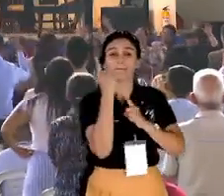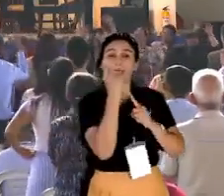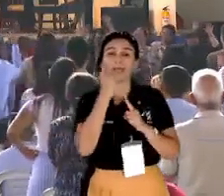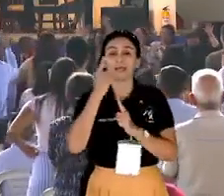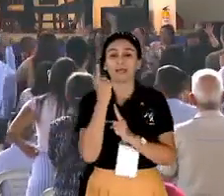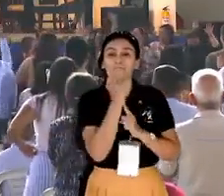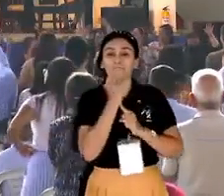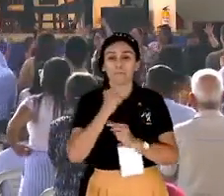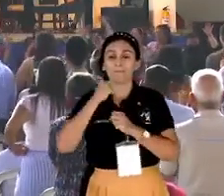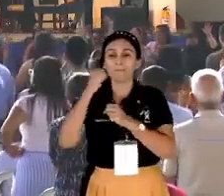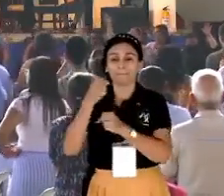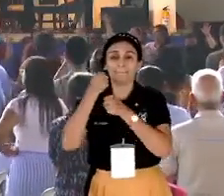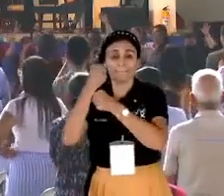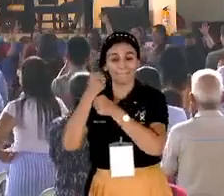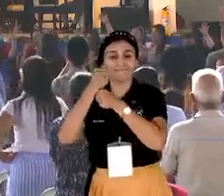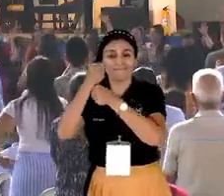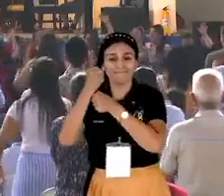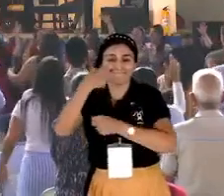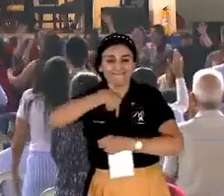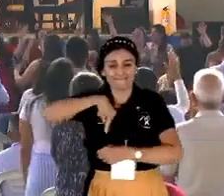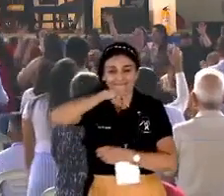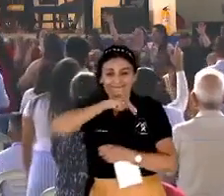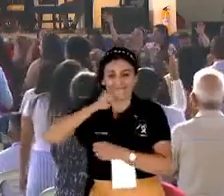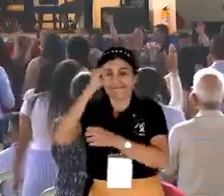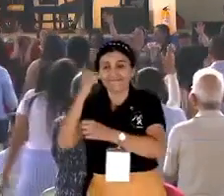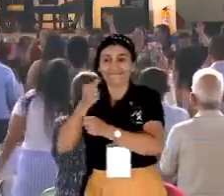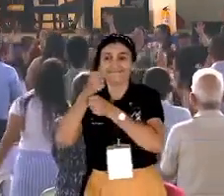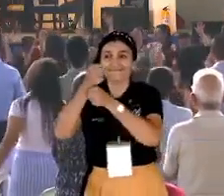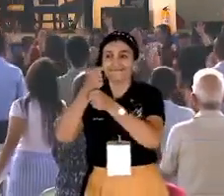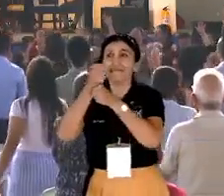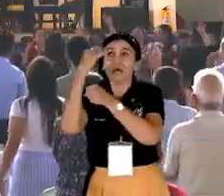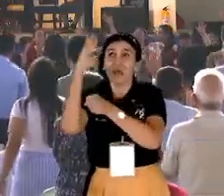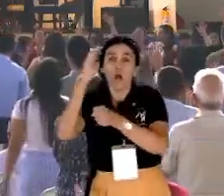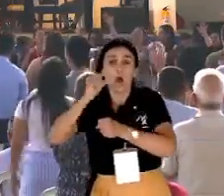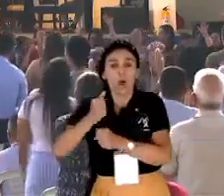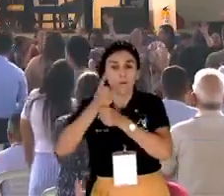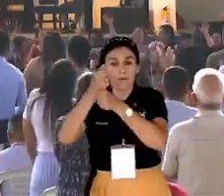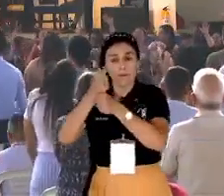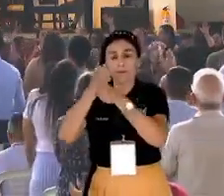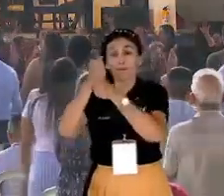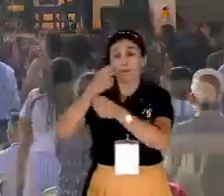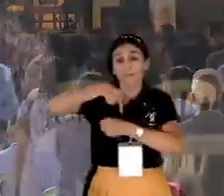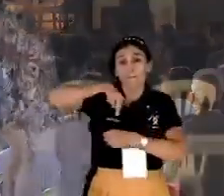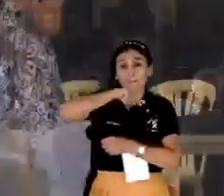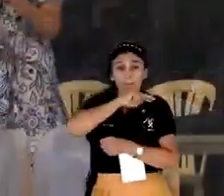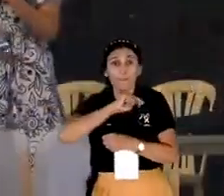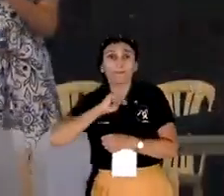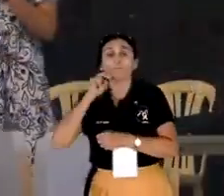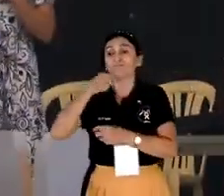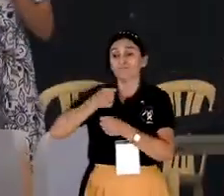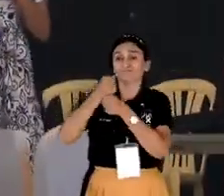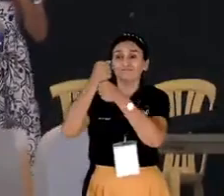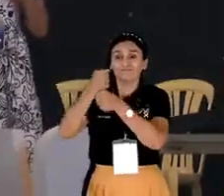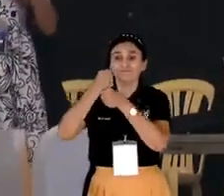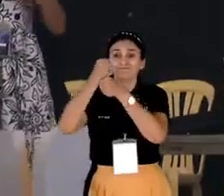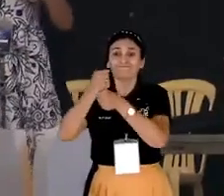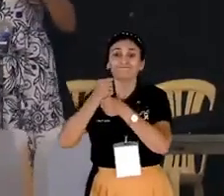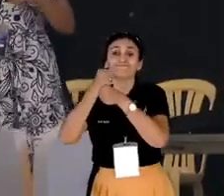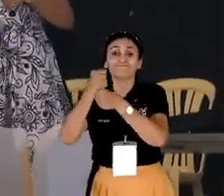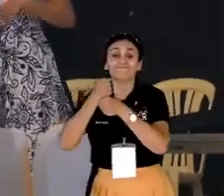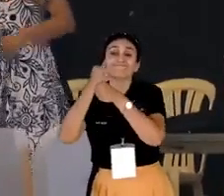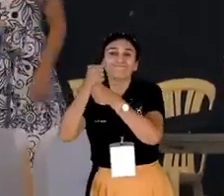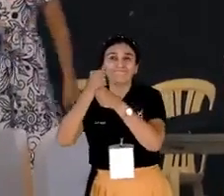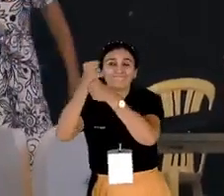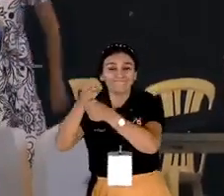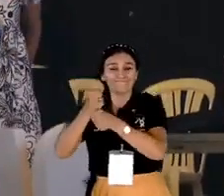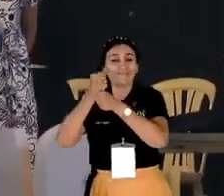a venir. Poderoso es nuestro Dios. Poderoso es nuestro Dios. Poderoso es nuestro Dios. Poderoso es nuestro Dios.